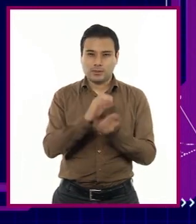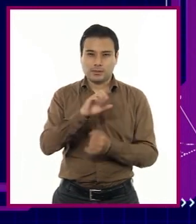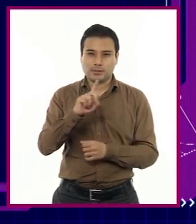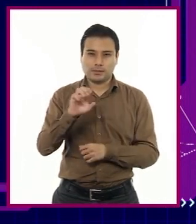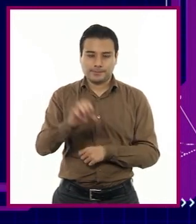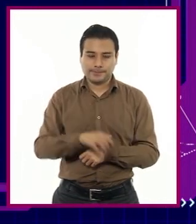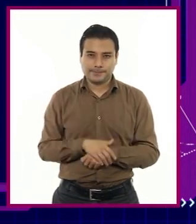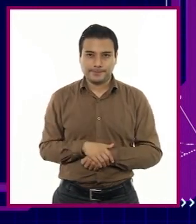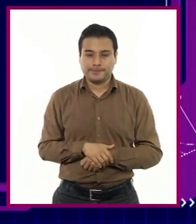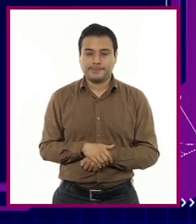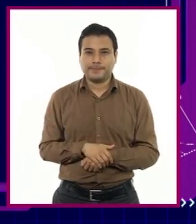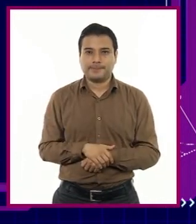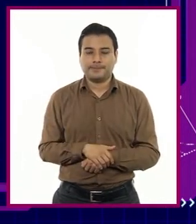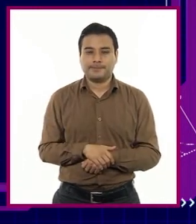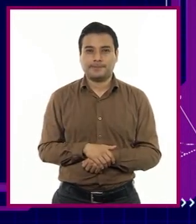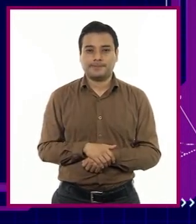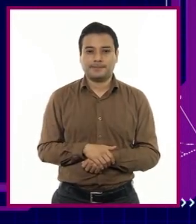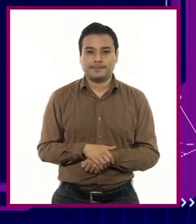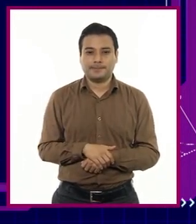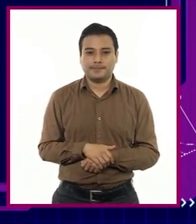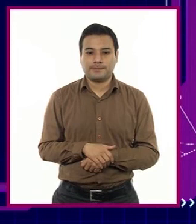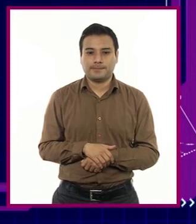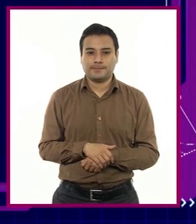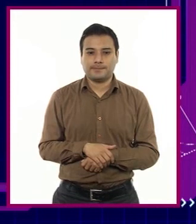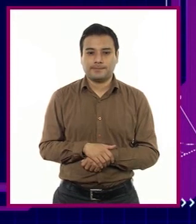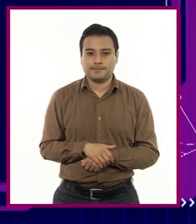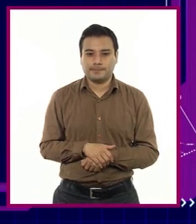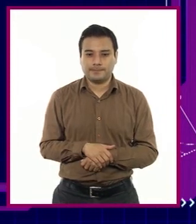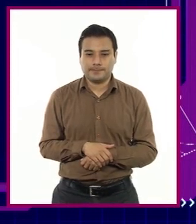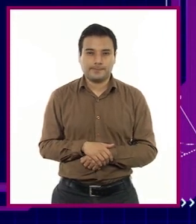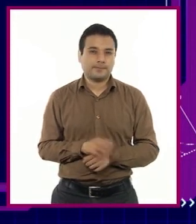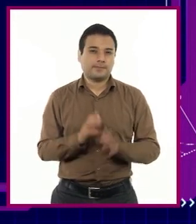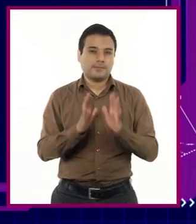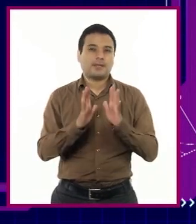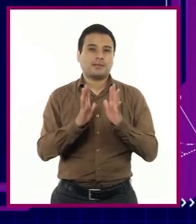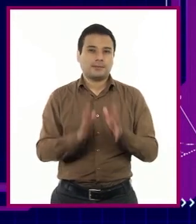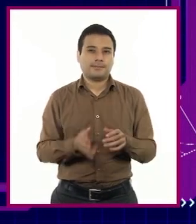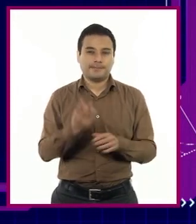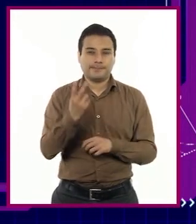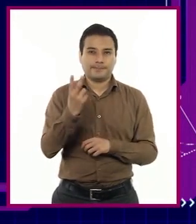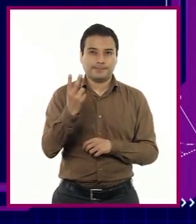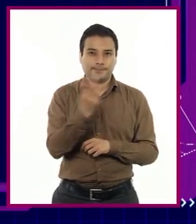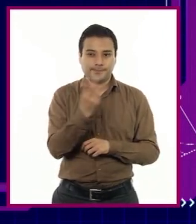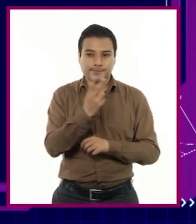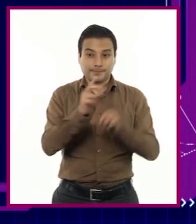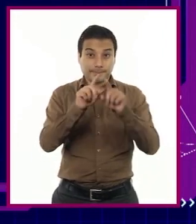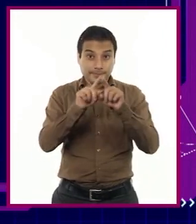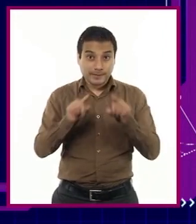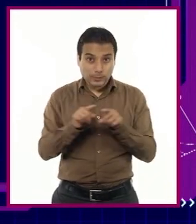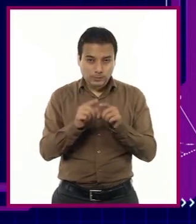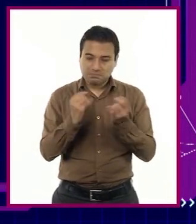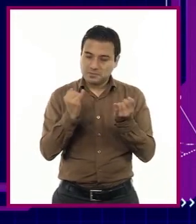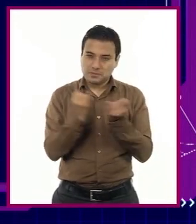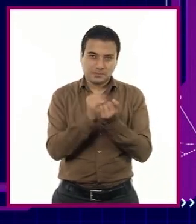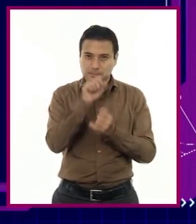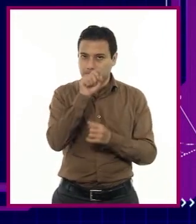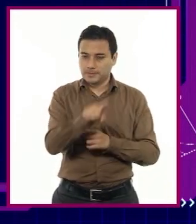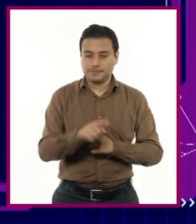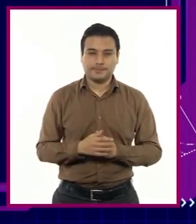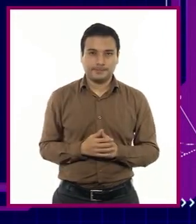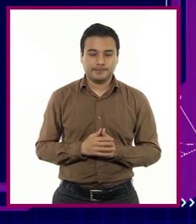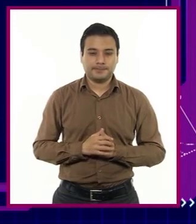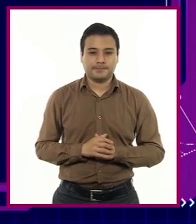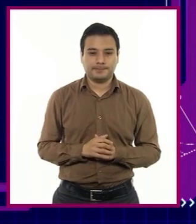con el ángulo CDE. De esta manera, hemos demostrado que el triángulo ABC es congruente con el